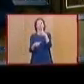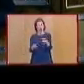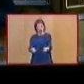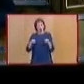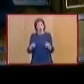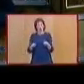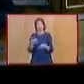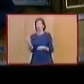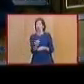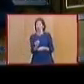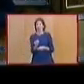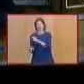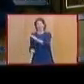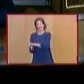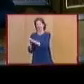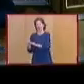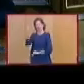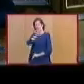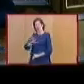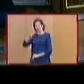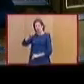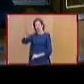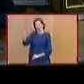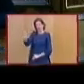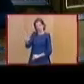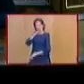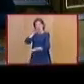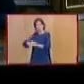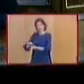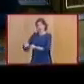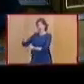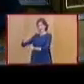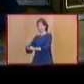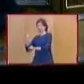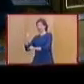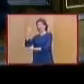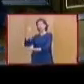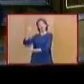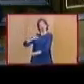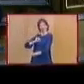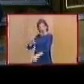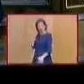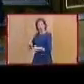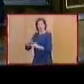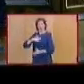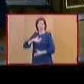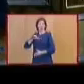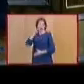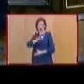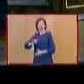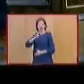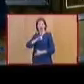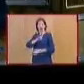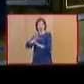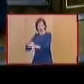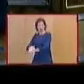la extinción del estado del bienestar con cuyas conquistas nos sentimos tan identificados los nacionalistas canarios. Para nosotros,